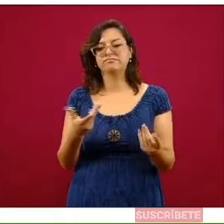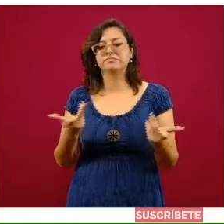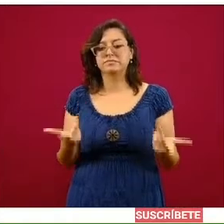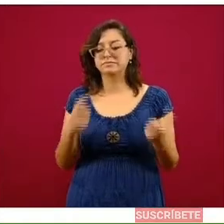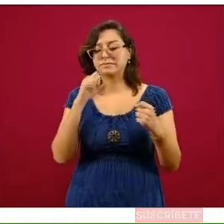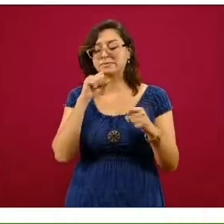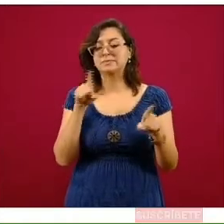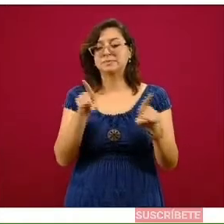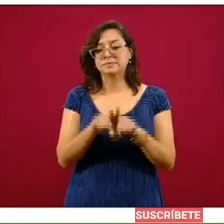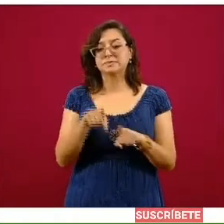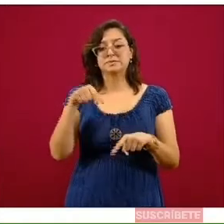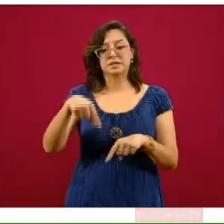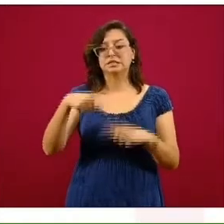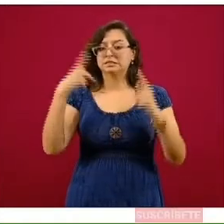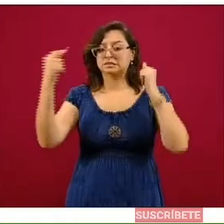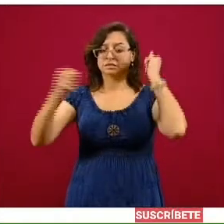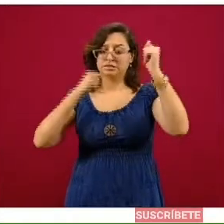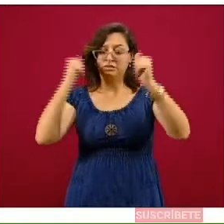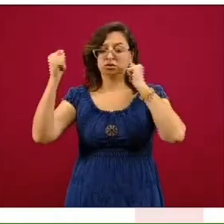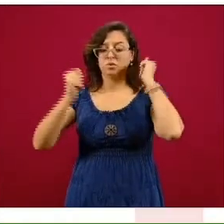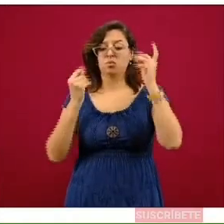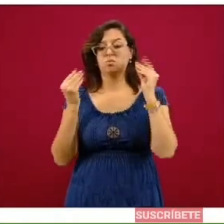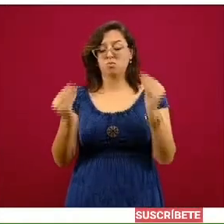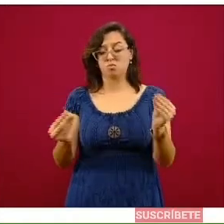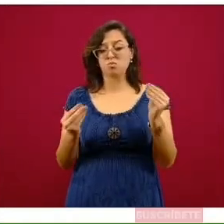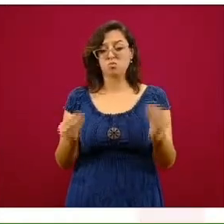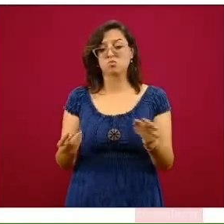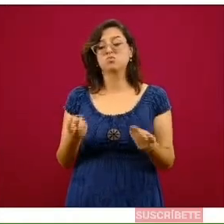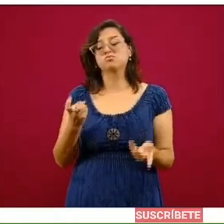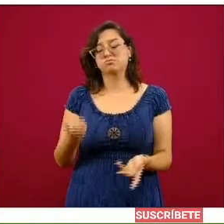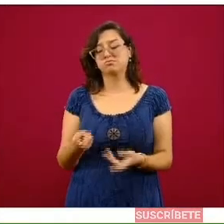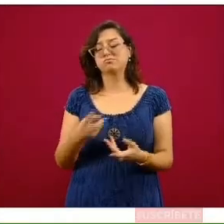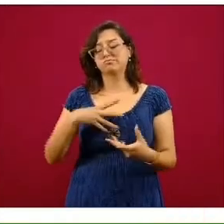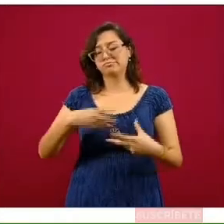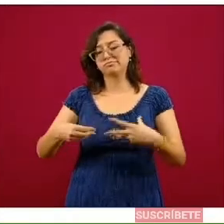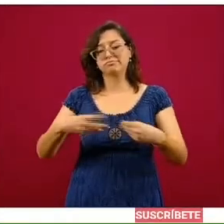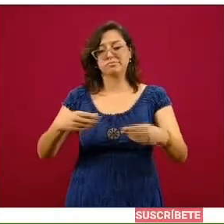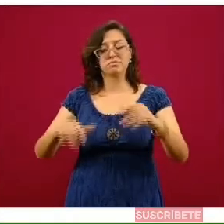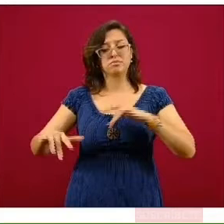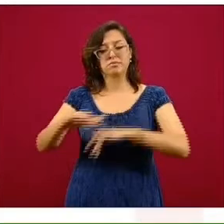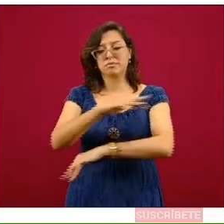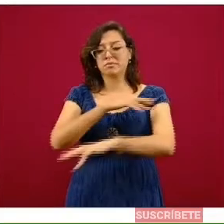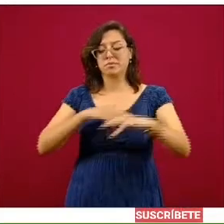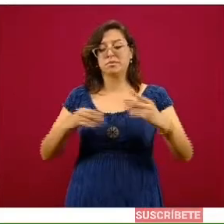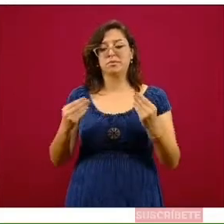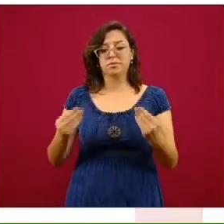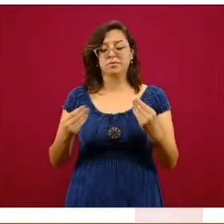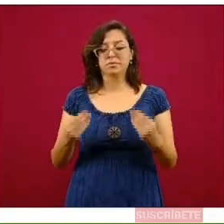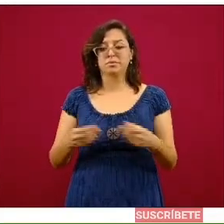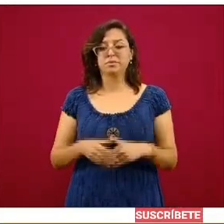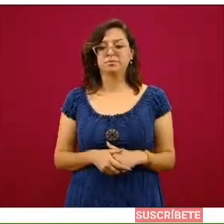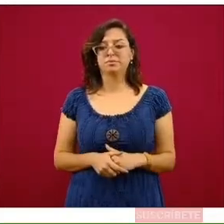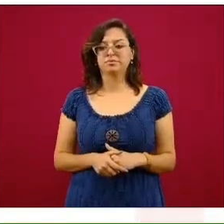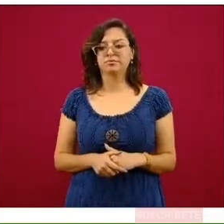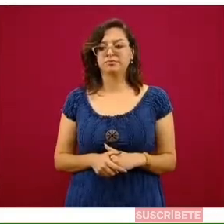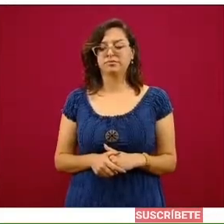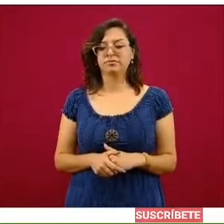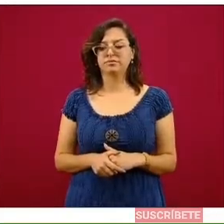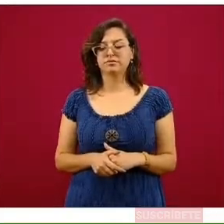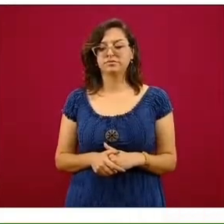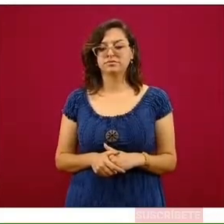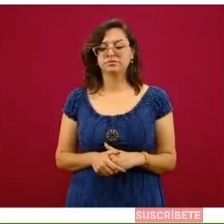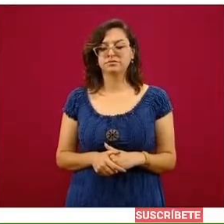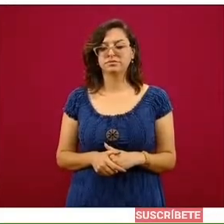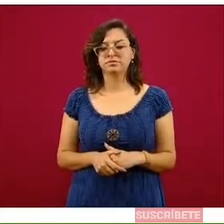es un estado que tiene actividad turística importante y eso le lleva a una importante movilidad. En su momento con Colima habíamos